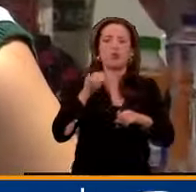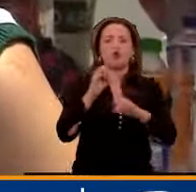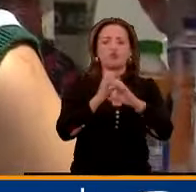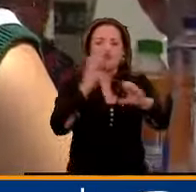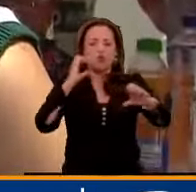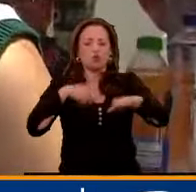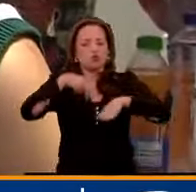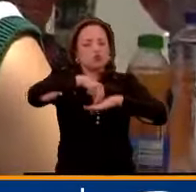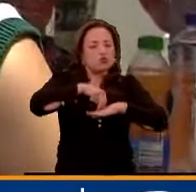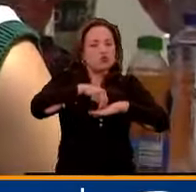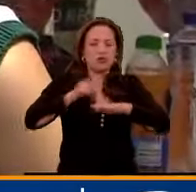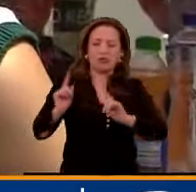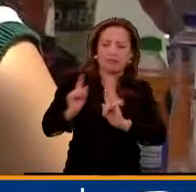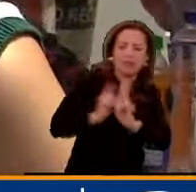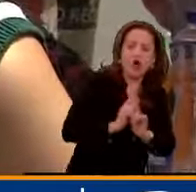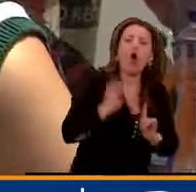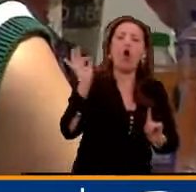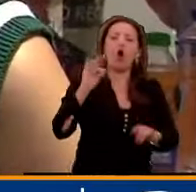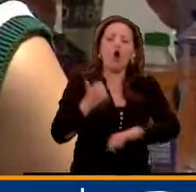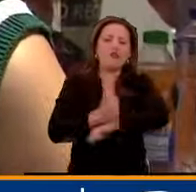bares sin consentimiento,